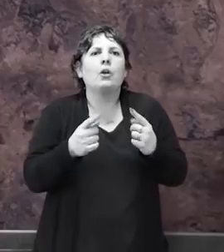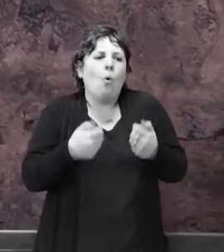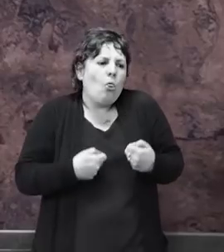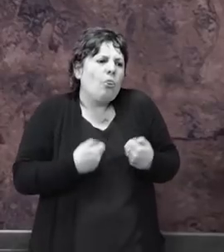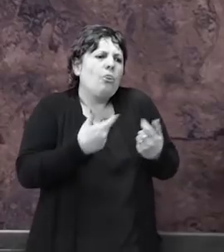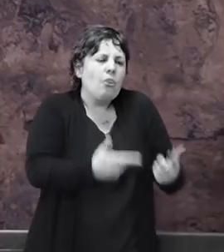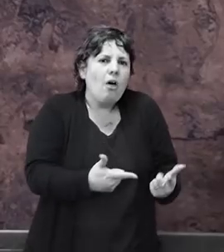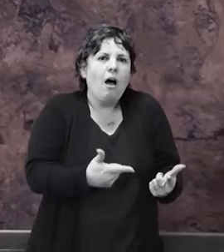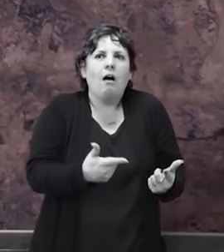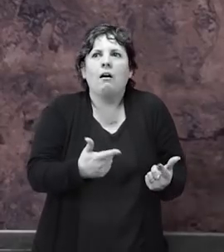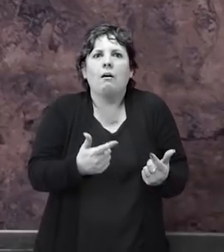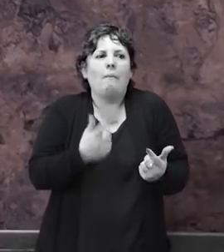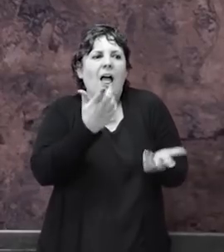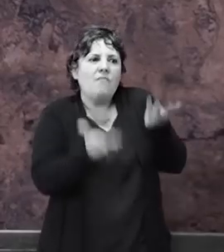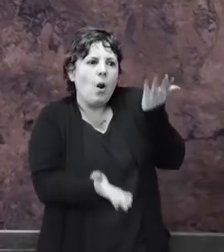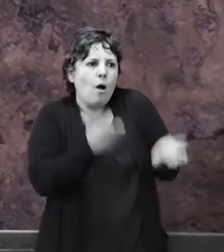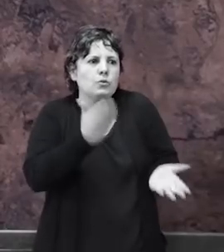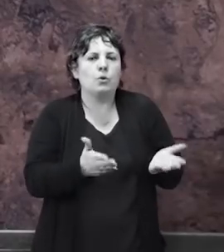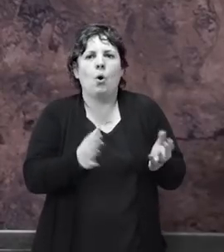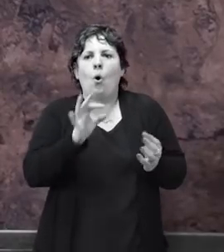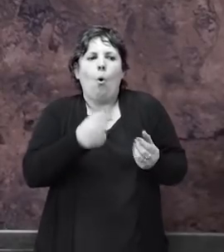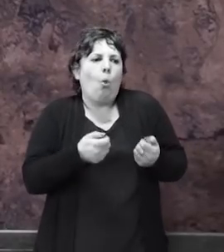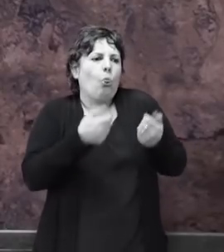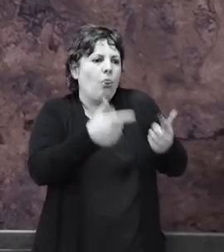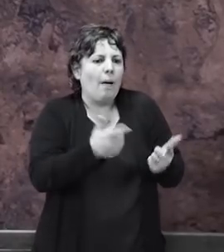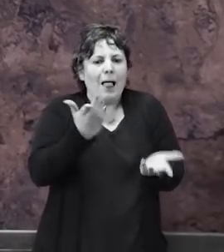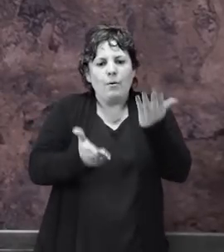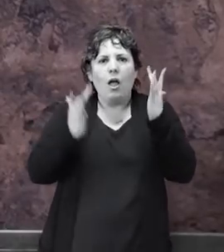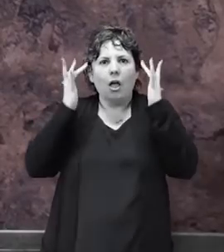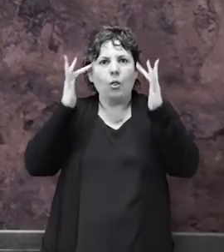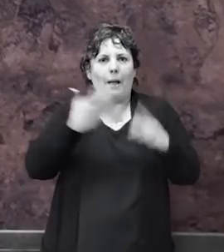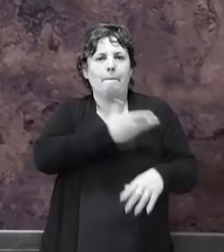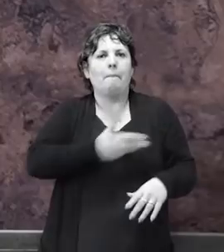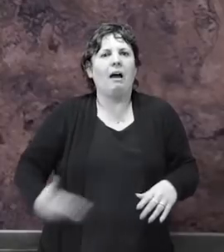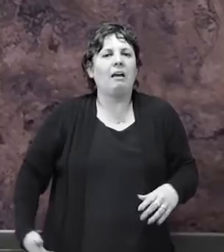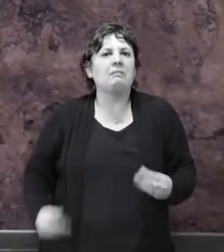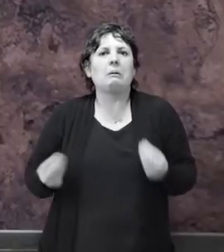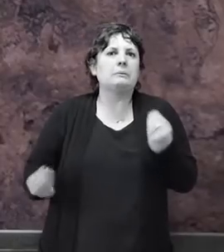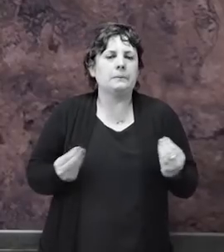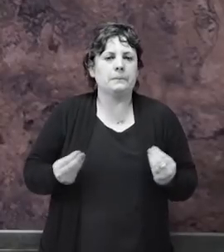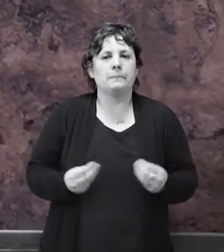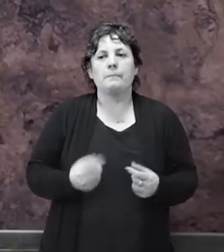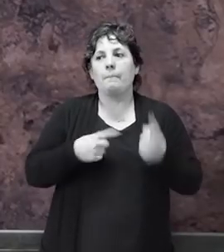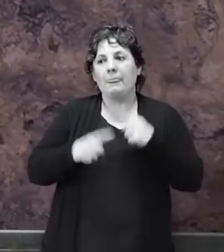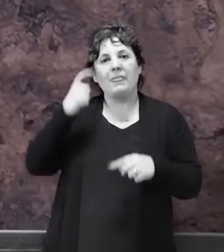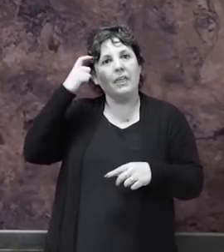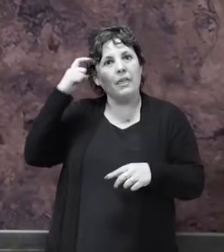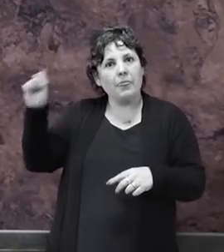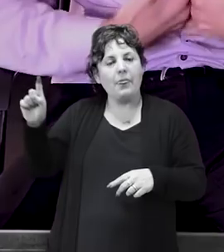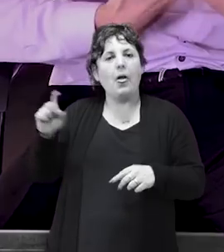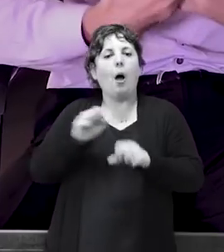aporta a la evaluación educativa de la maestra o del maestro? La idea es que